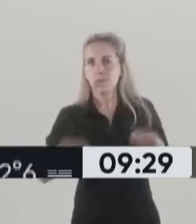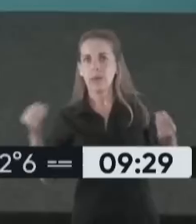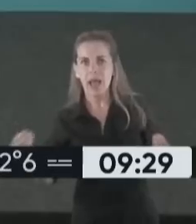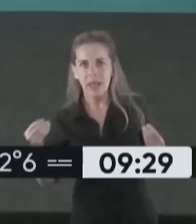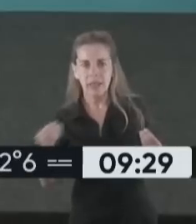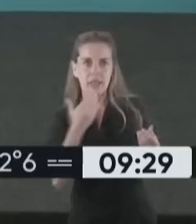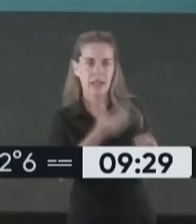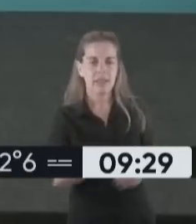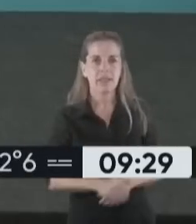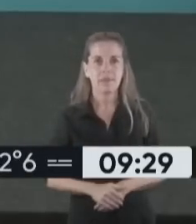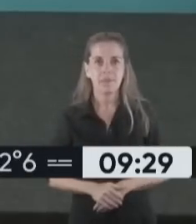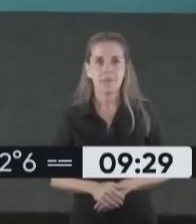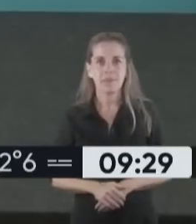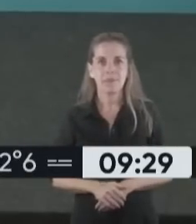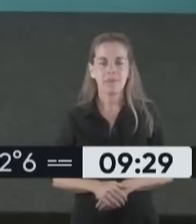reelección? Gracias.